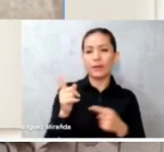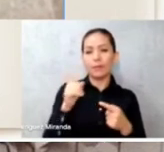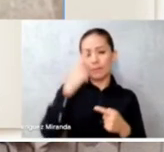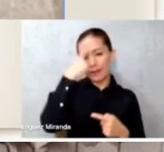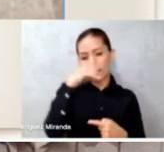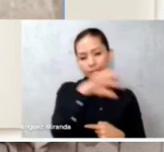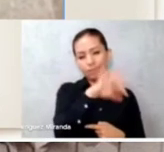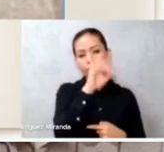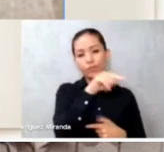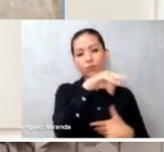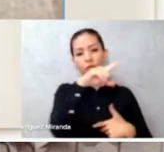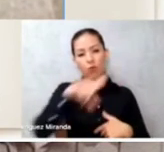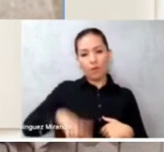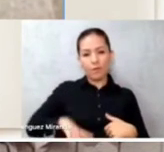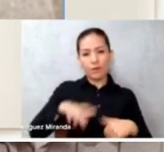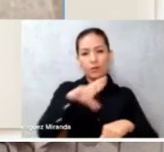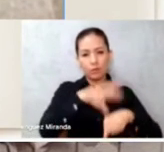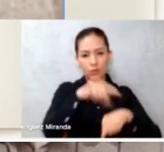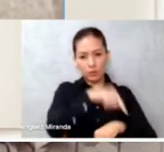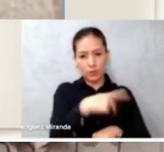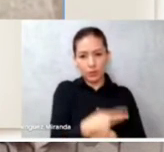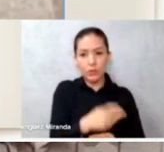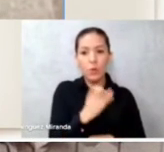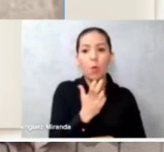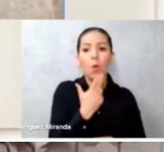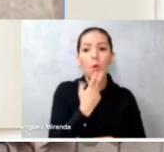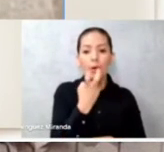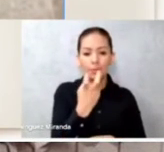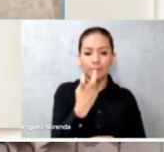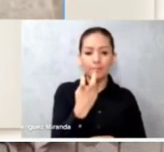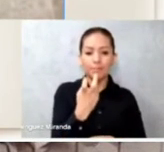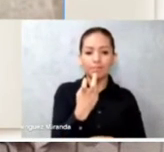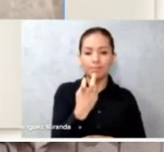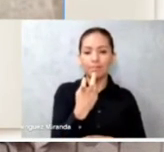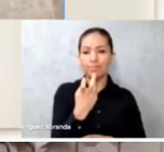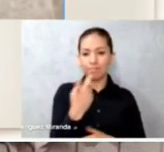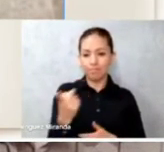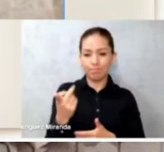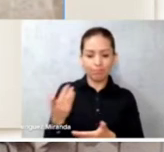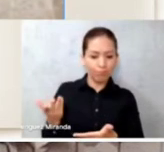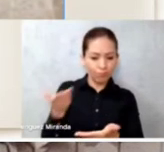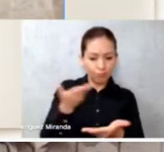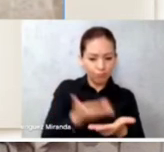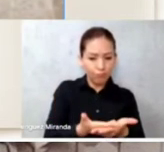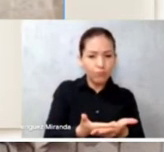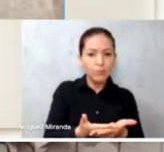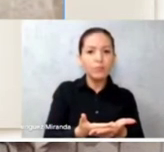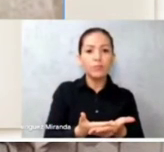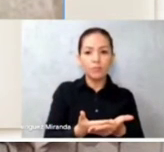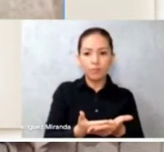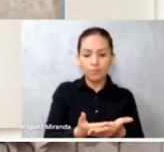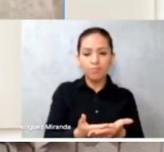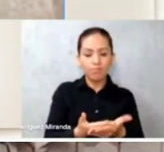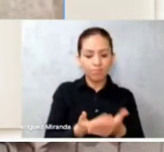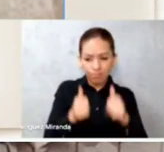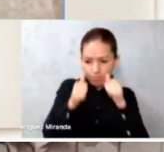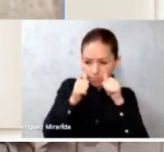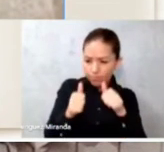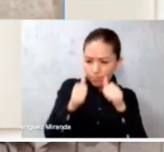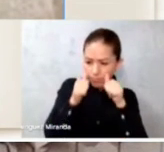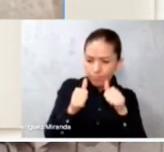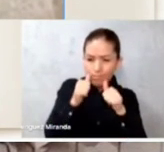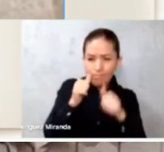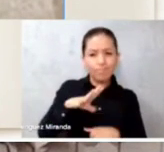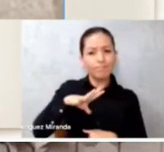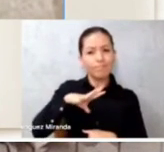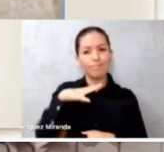de Chihuahua, no fueron la excepción. Dichos medios de impugnación fueron atendidos con el mayor de los esfuerzos por parte de la